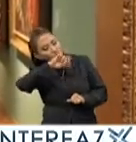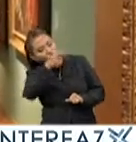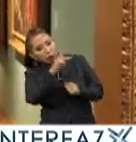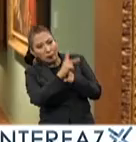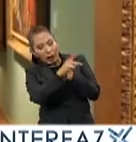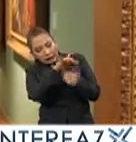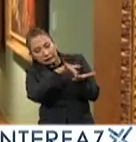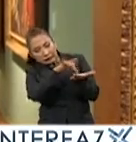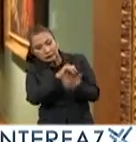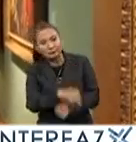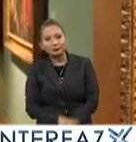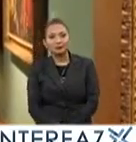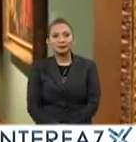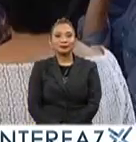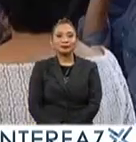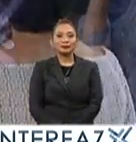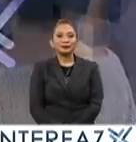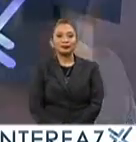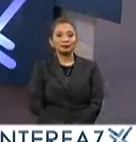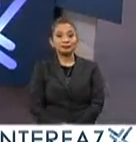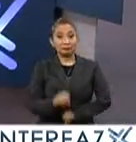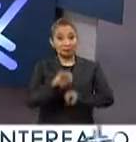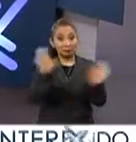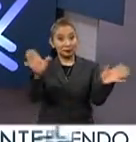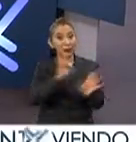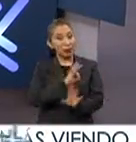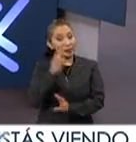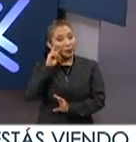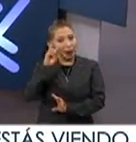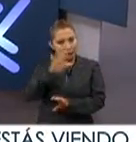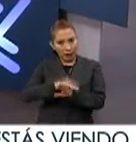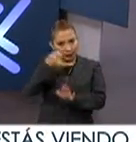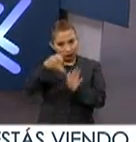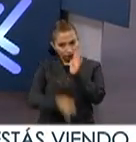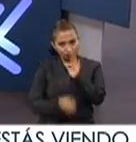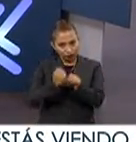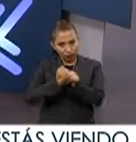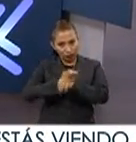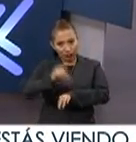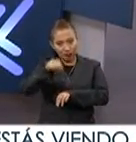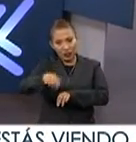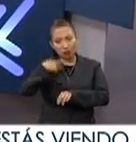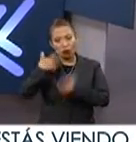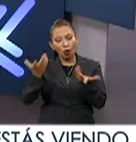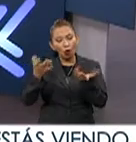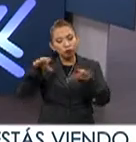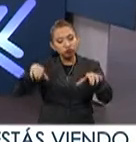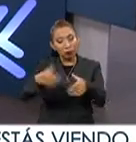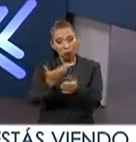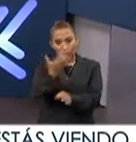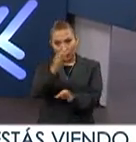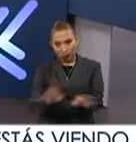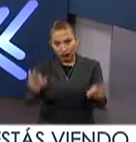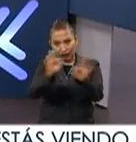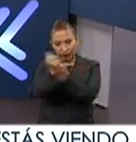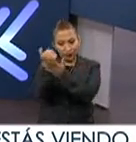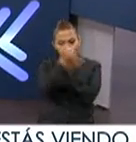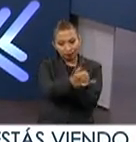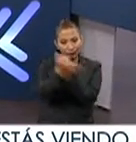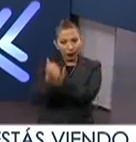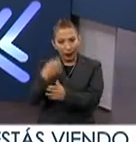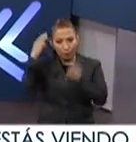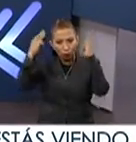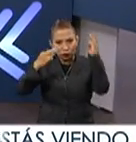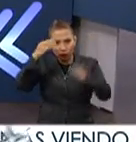otras naciones. Así es, puede encontrar más información sobre esta plataforma muy interesante de cooperación sobre